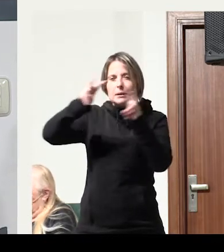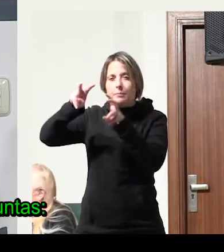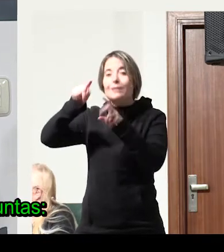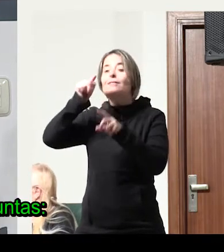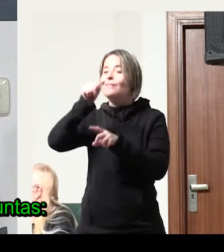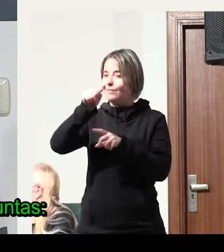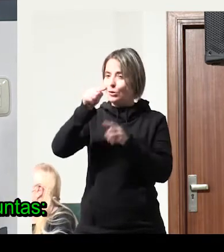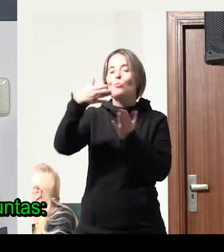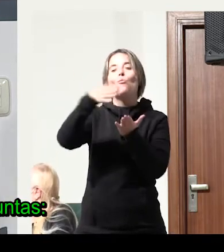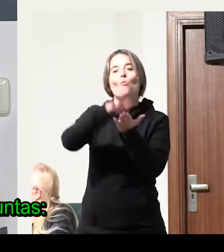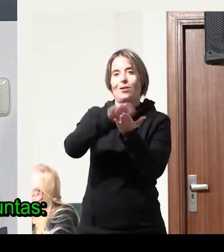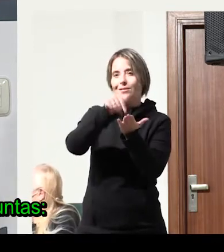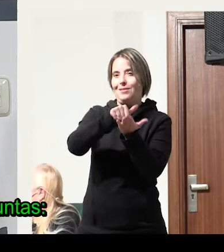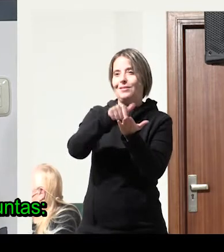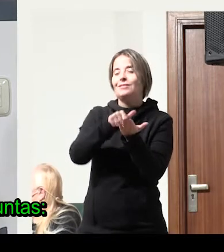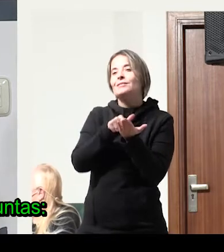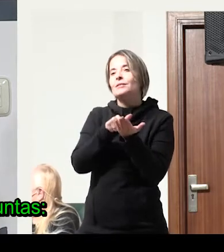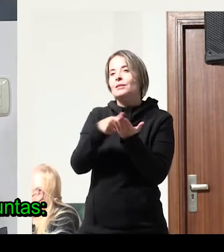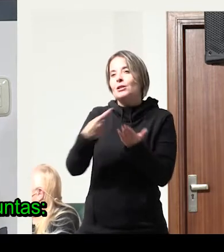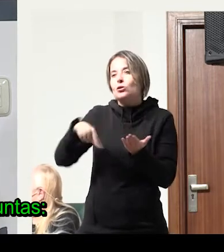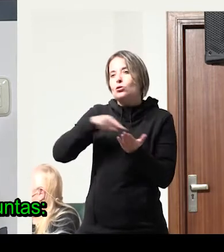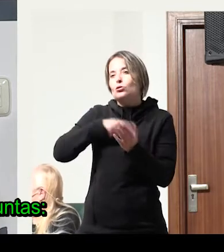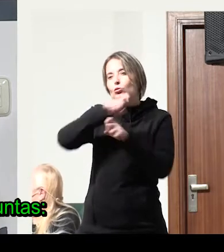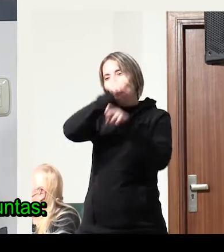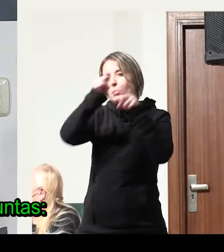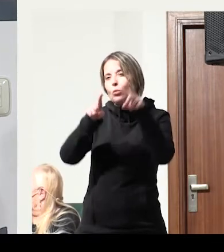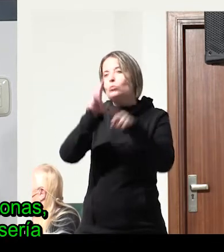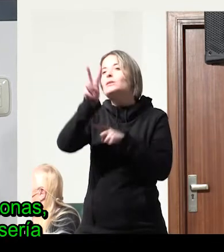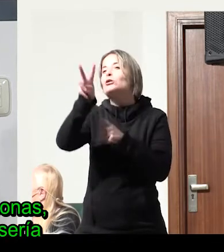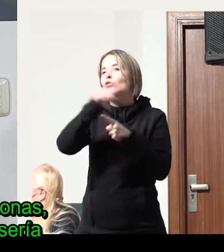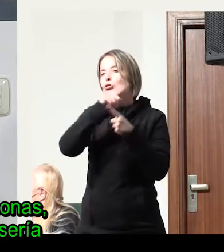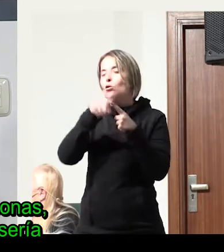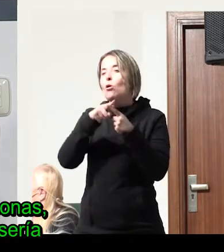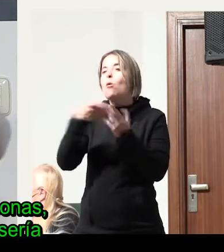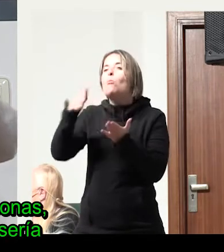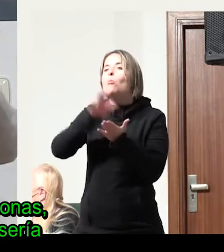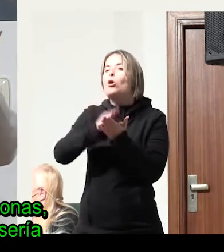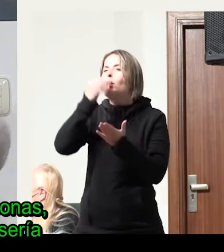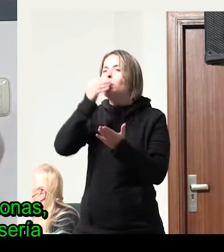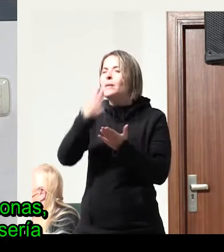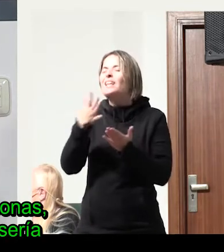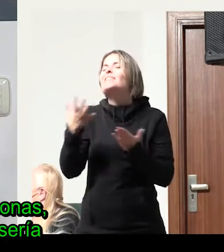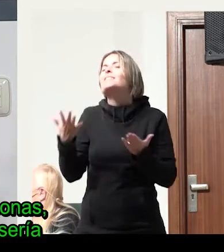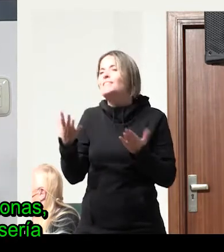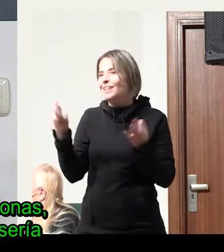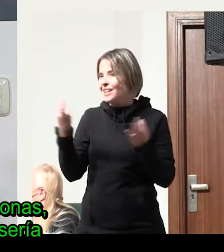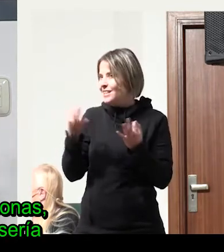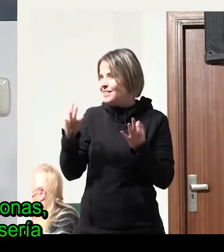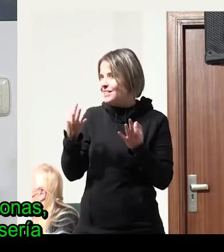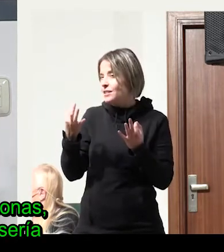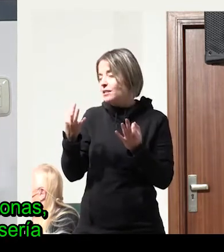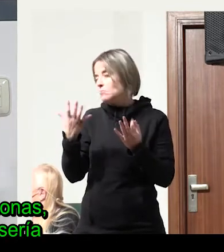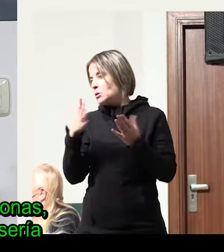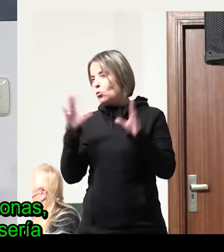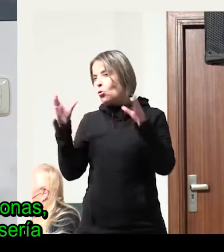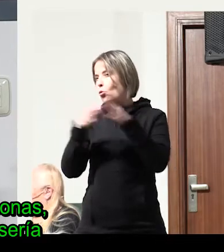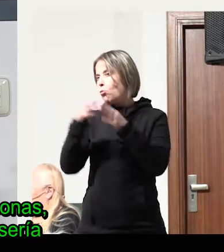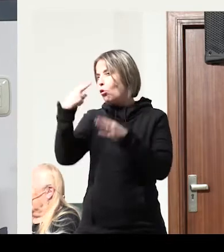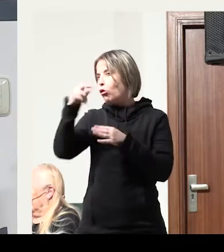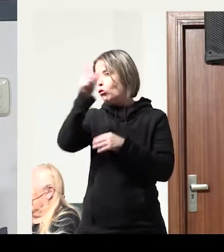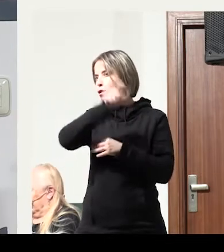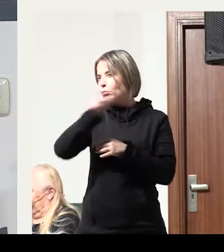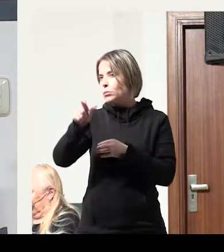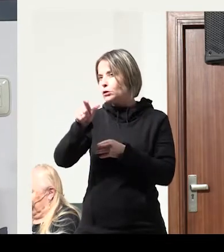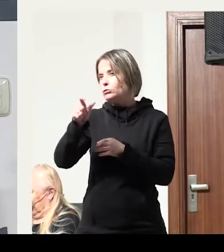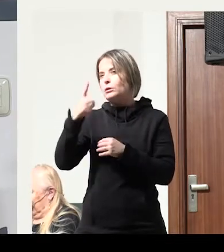muerte, ¿no? Entonces nos hicimos dos preguntas: ¿qué sería morir bien? Y era un grupo como de 12 personas, y reflexionábamos sobre